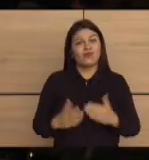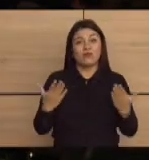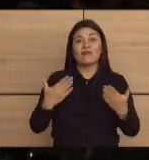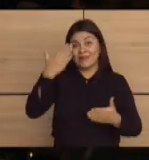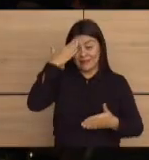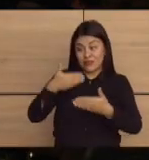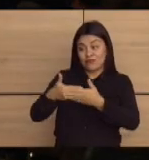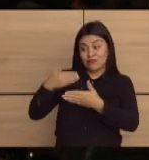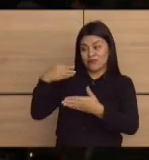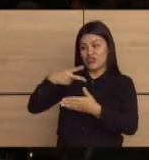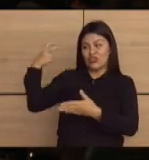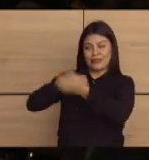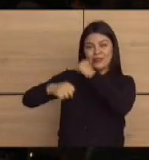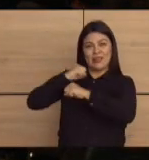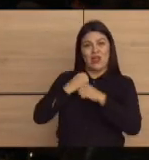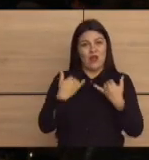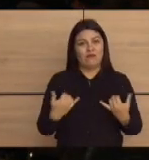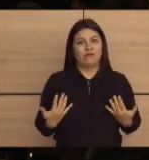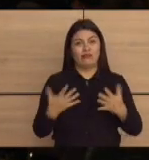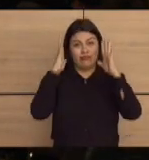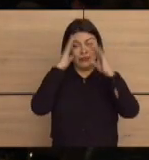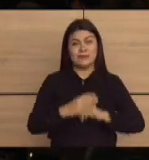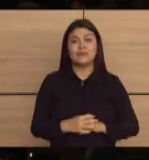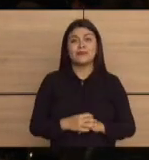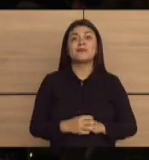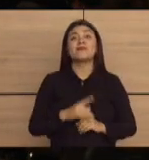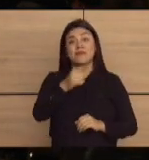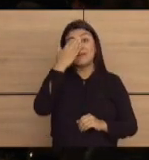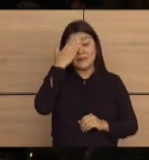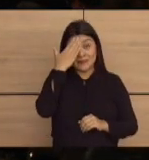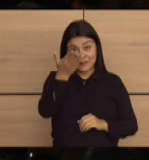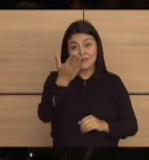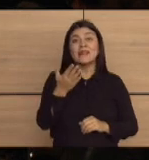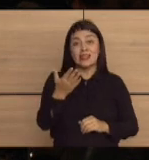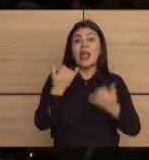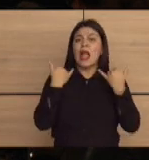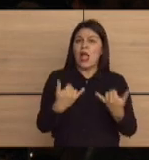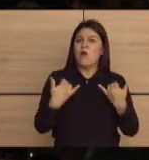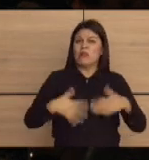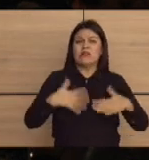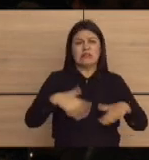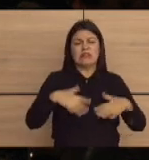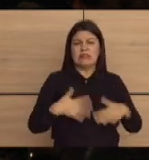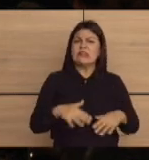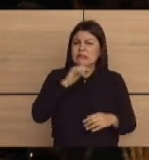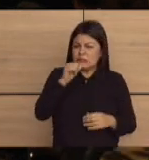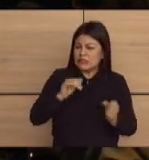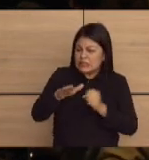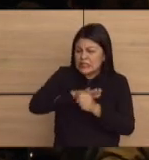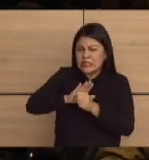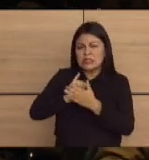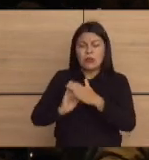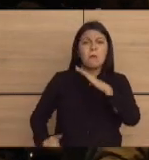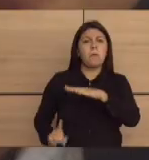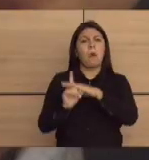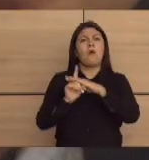Bicentenario. Estamos viviendo una época que demanda muchísimo de todos nuestros